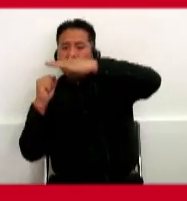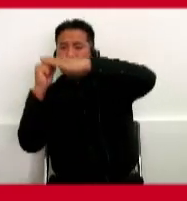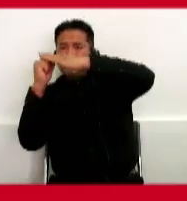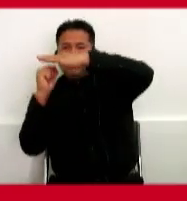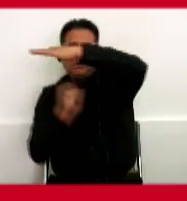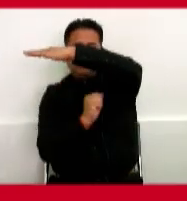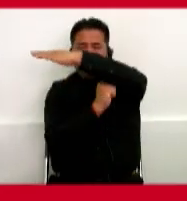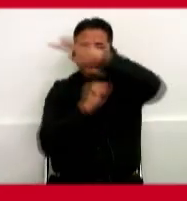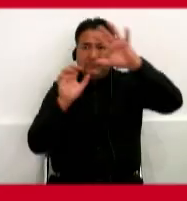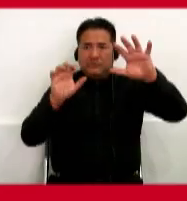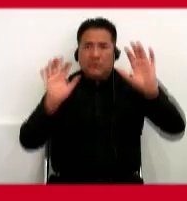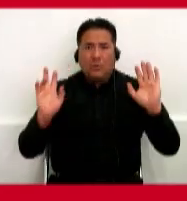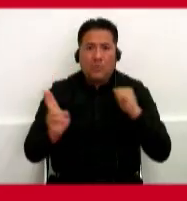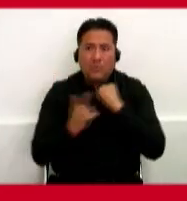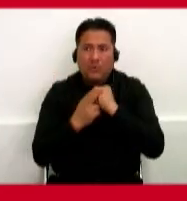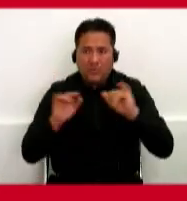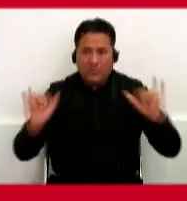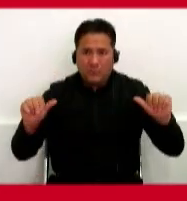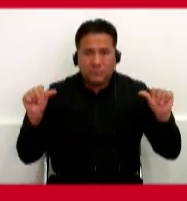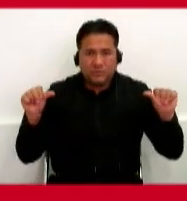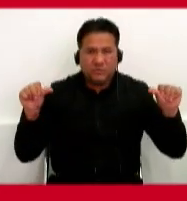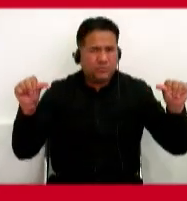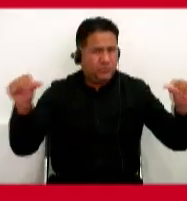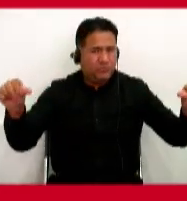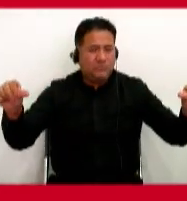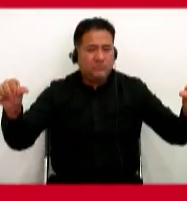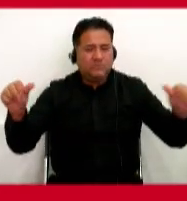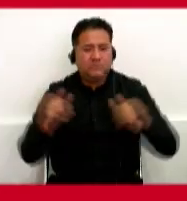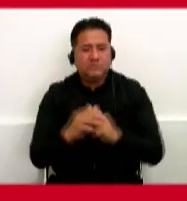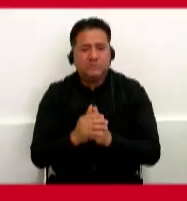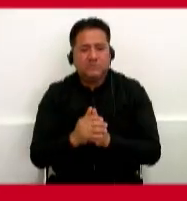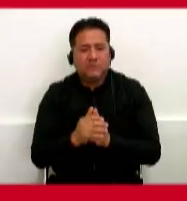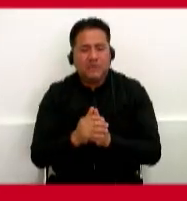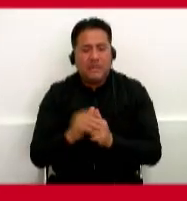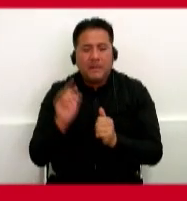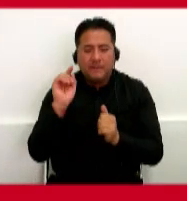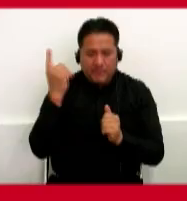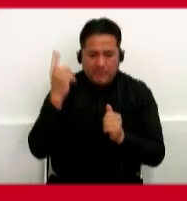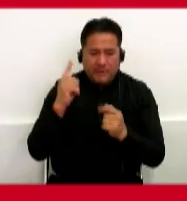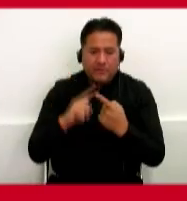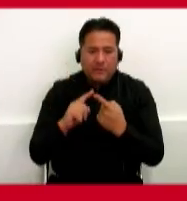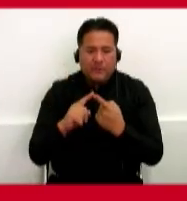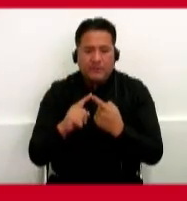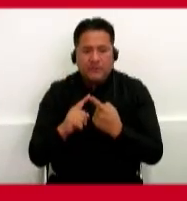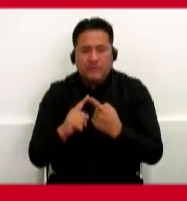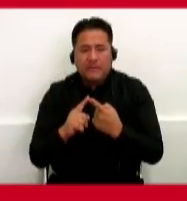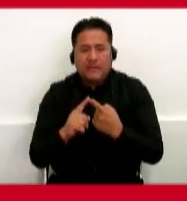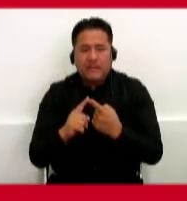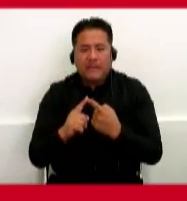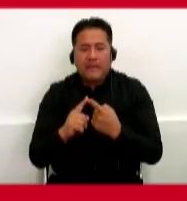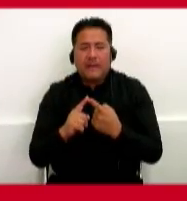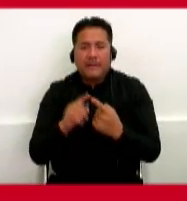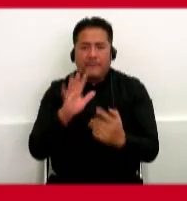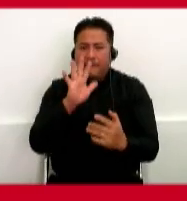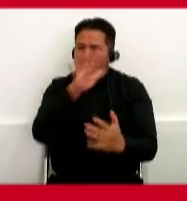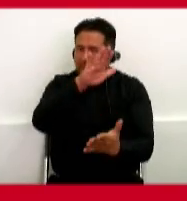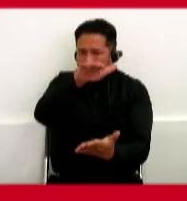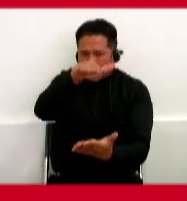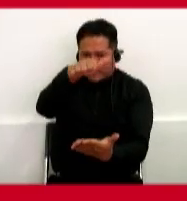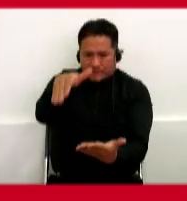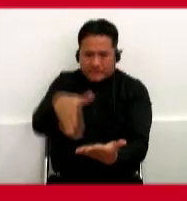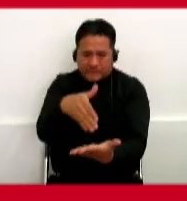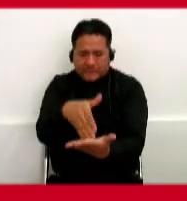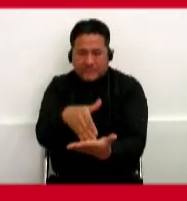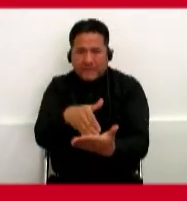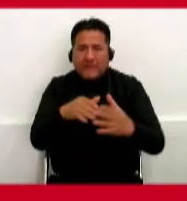5 potenciales mecanismos de inestabilidad que podrían generarse. El primero, en la parte intermedia de la mina,